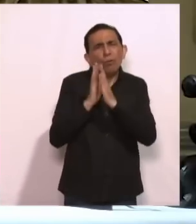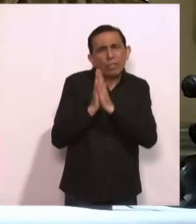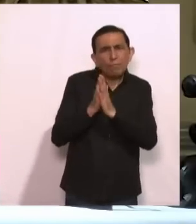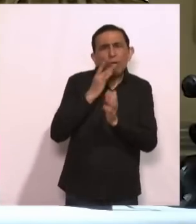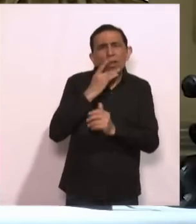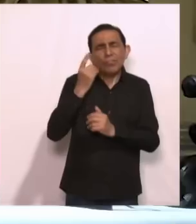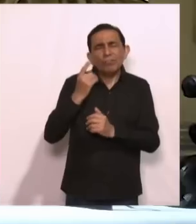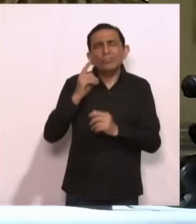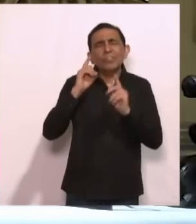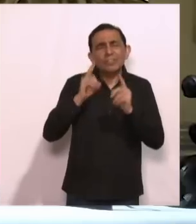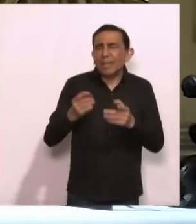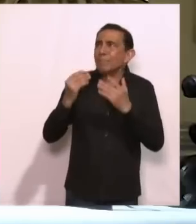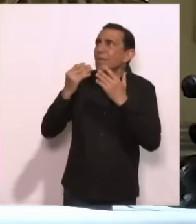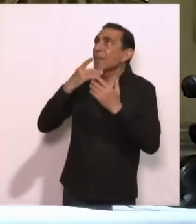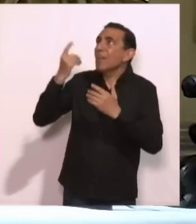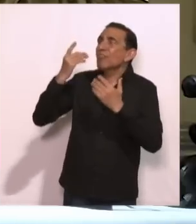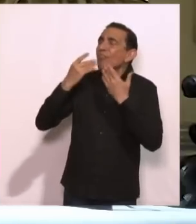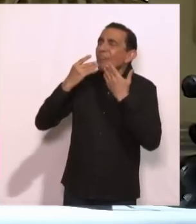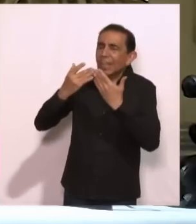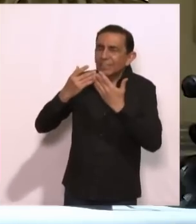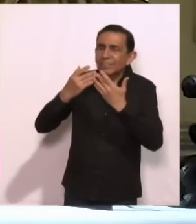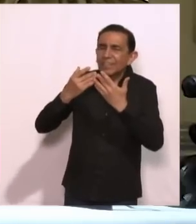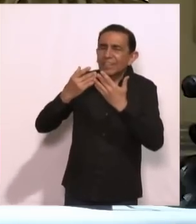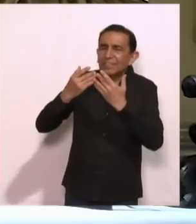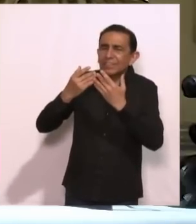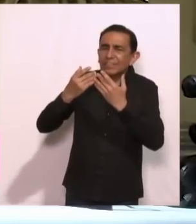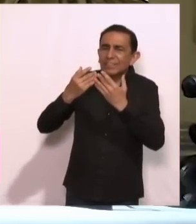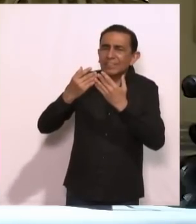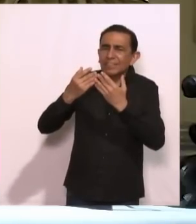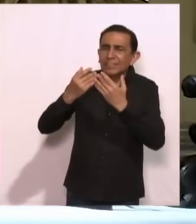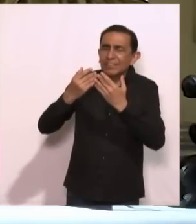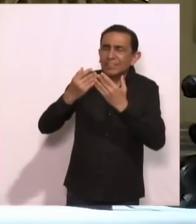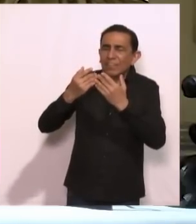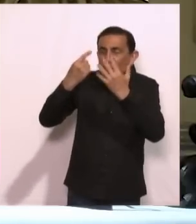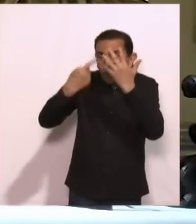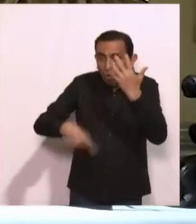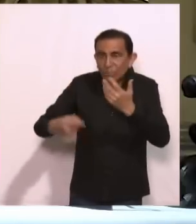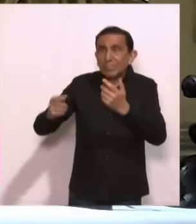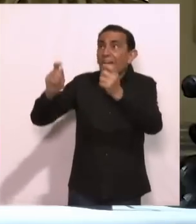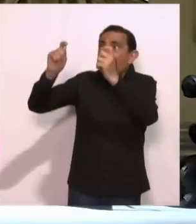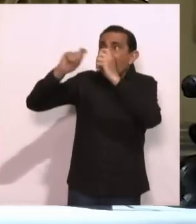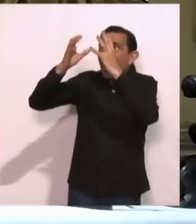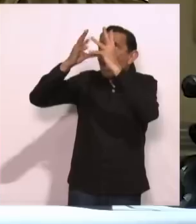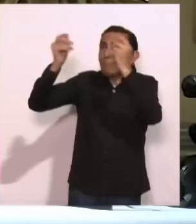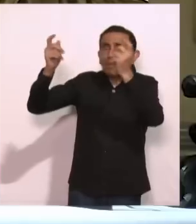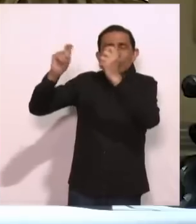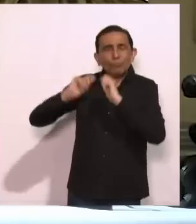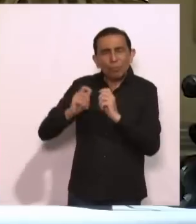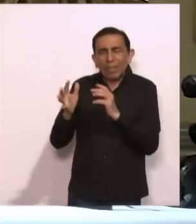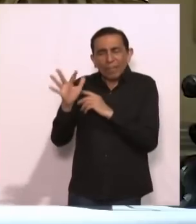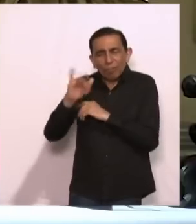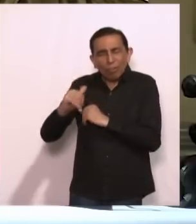También damos gracias a Dios por los dones, por los beneficios que Él nos regala cada